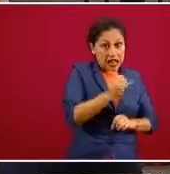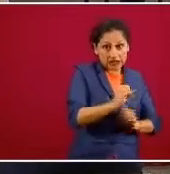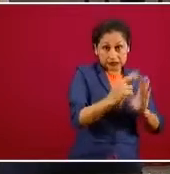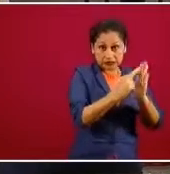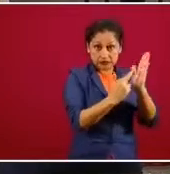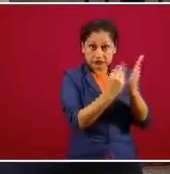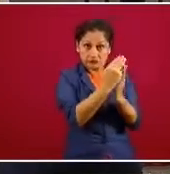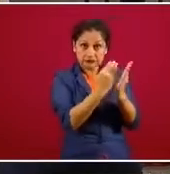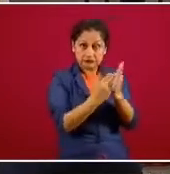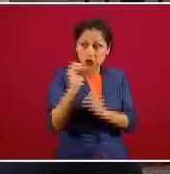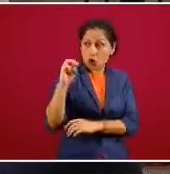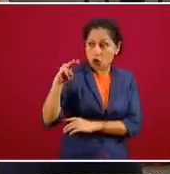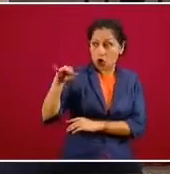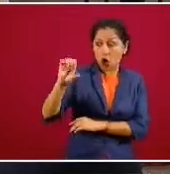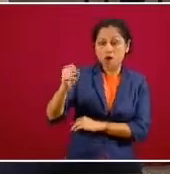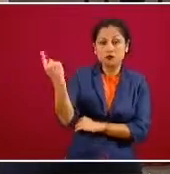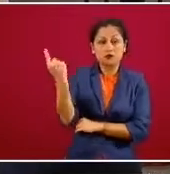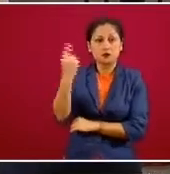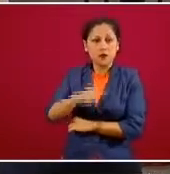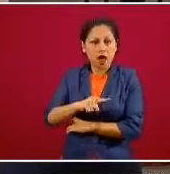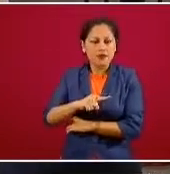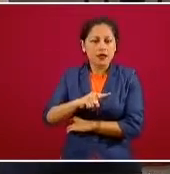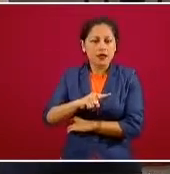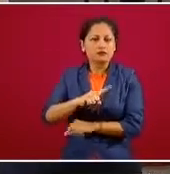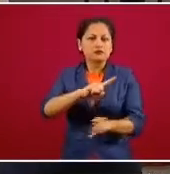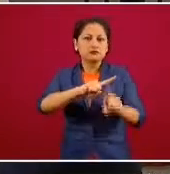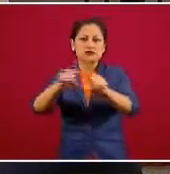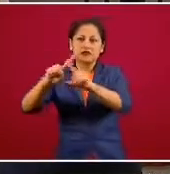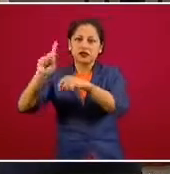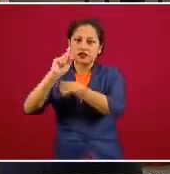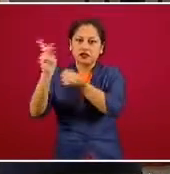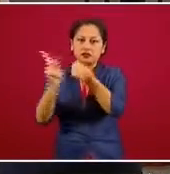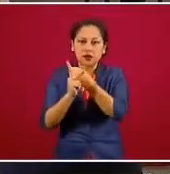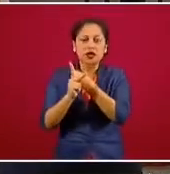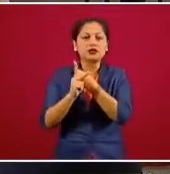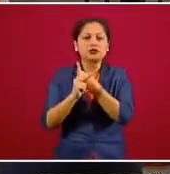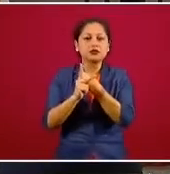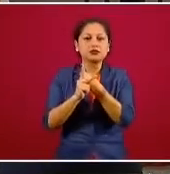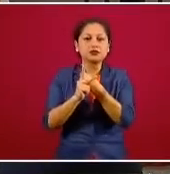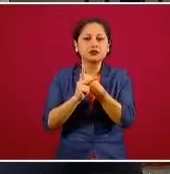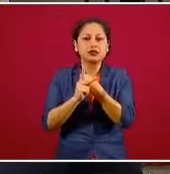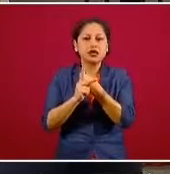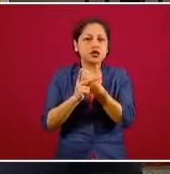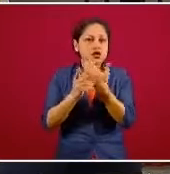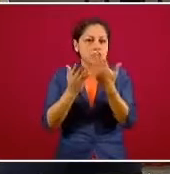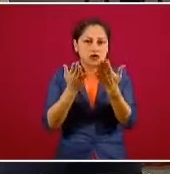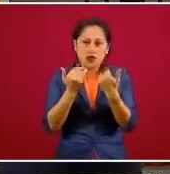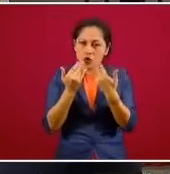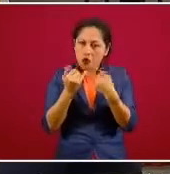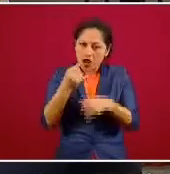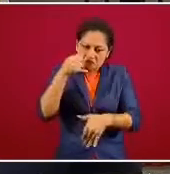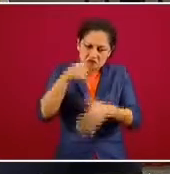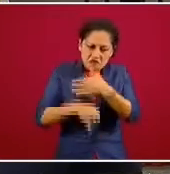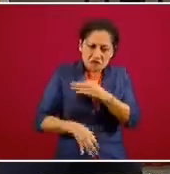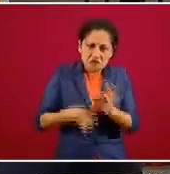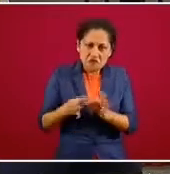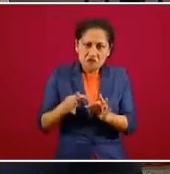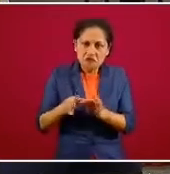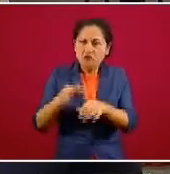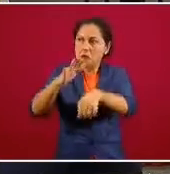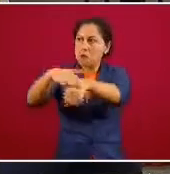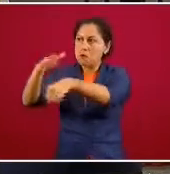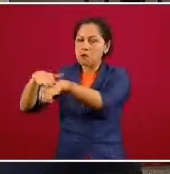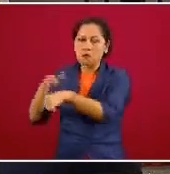Salud, la ha seguido recomendando para los países que no la han hecho con suficiente intensidad, como la hace México,